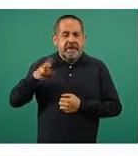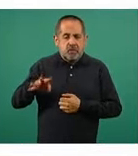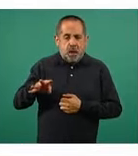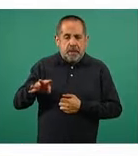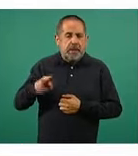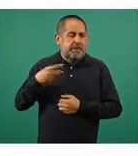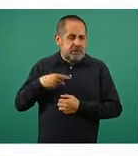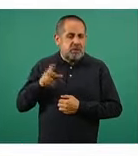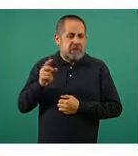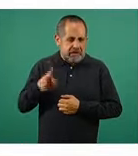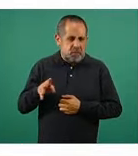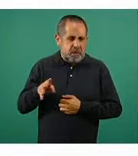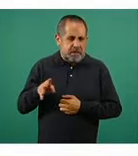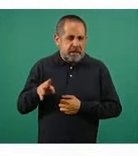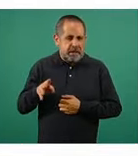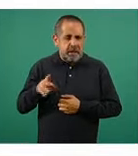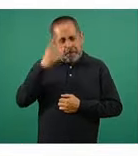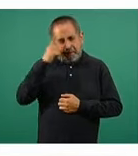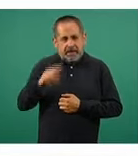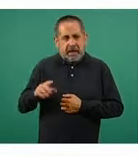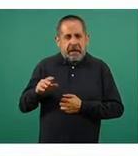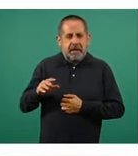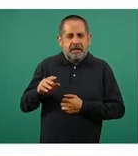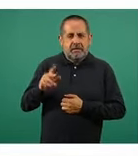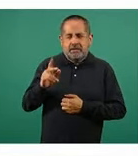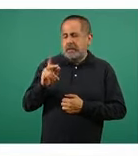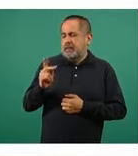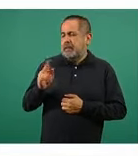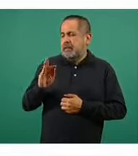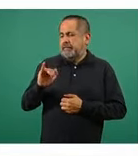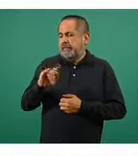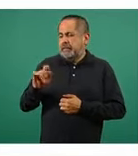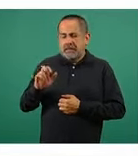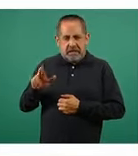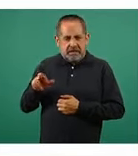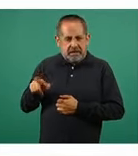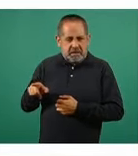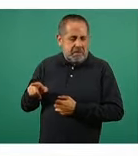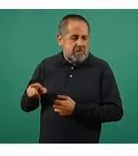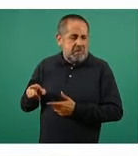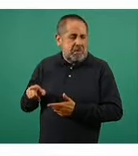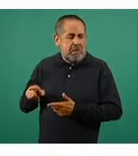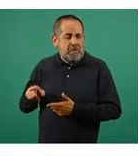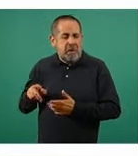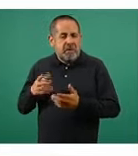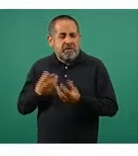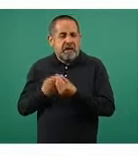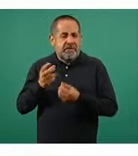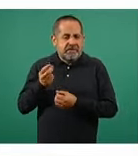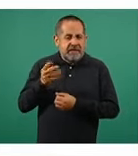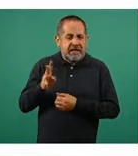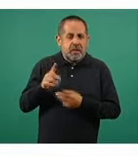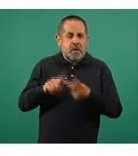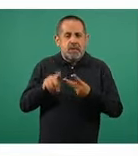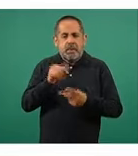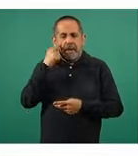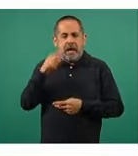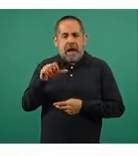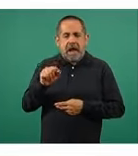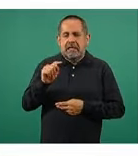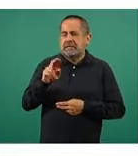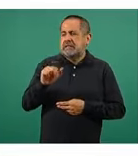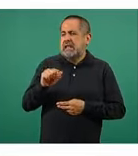la vacuna Pfizer-BioNTech y son 6 hasta el momento que se tienen asociadas a la vacuna AstraZeneca.